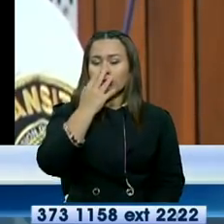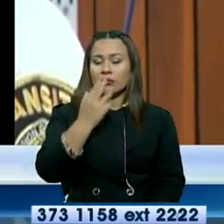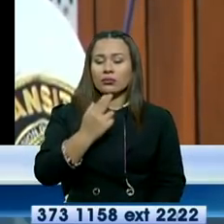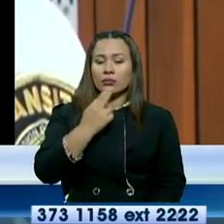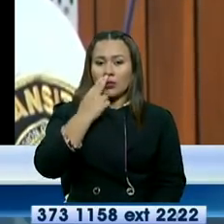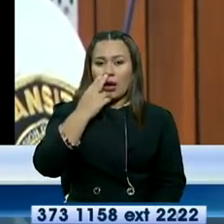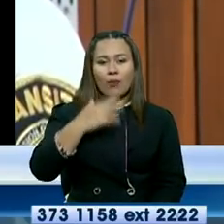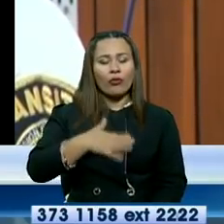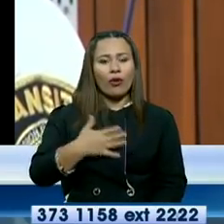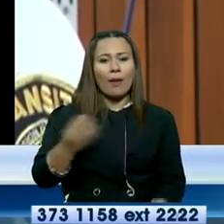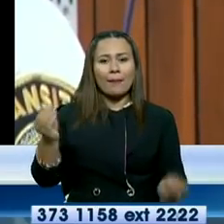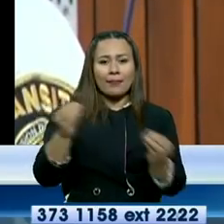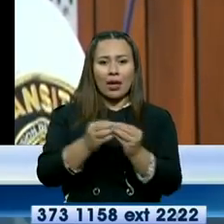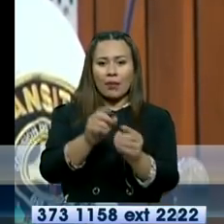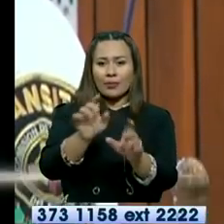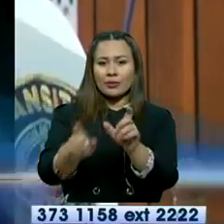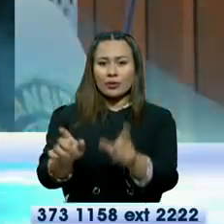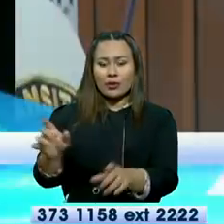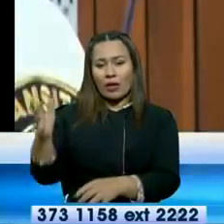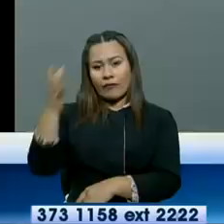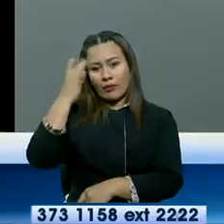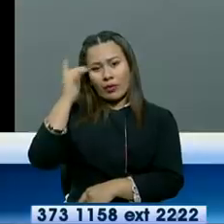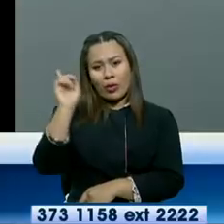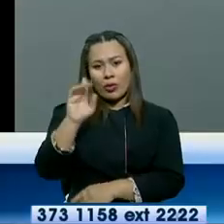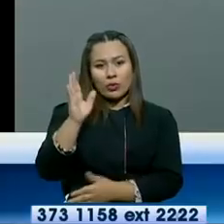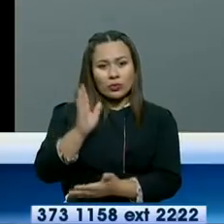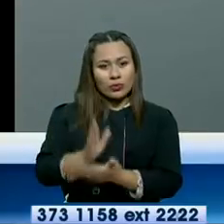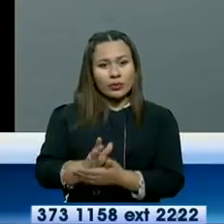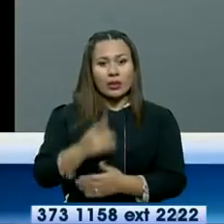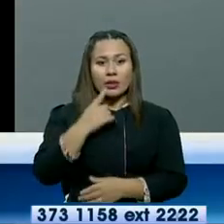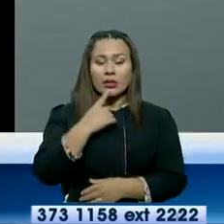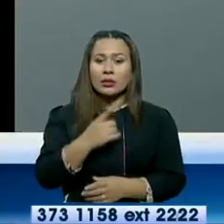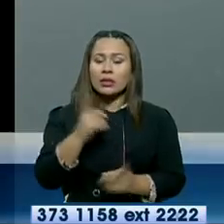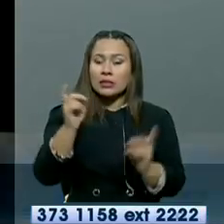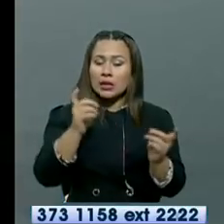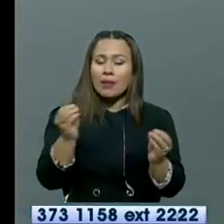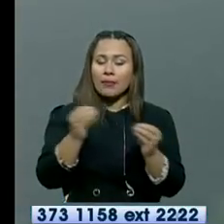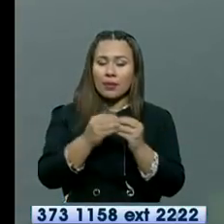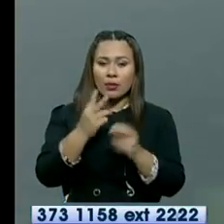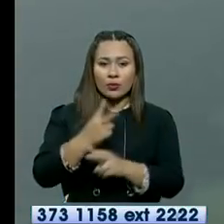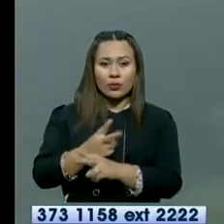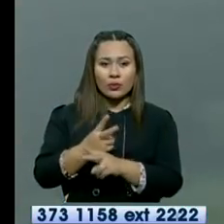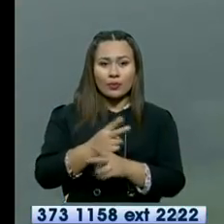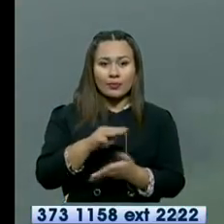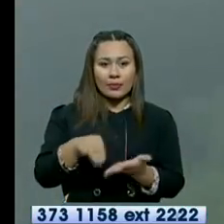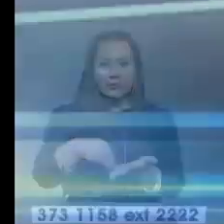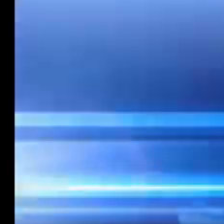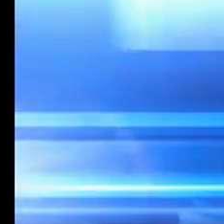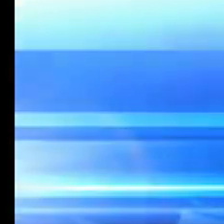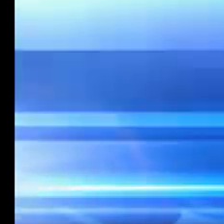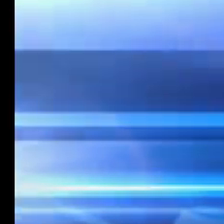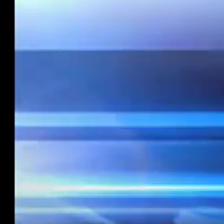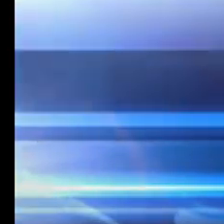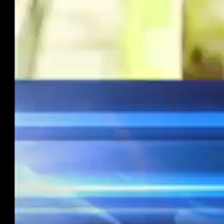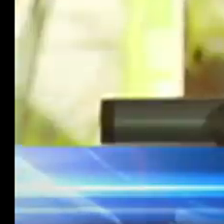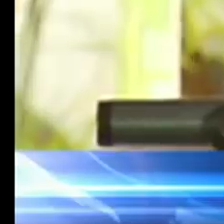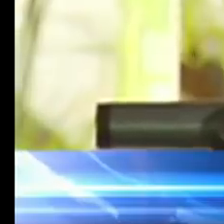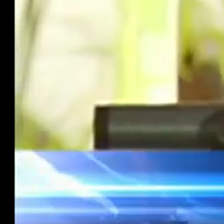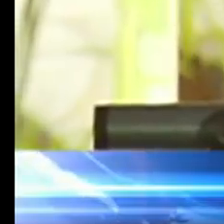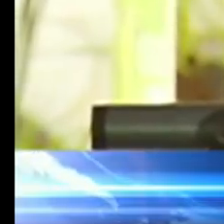país las camas de terapia intensiva no son muchas. Desde la provincia de Manabí informó Wendy Delgado.